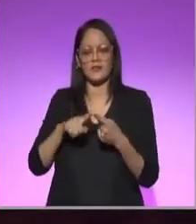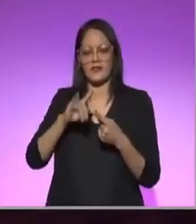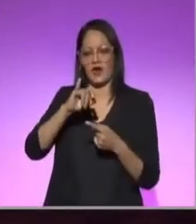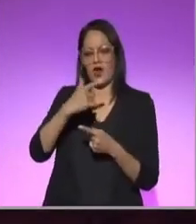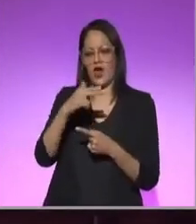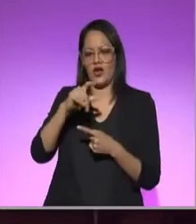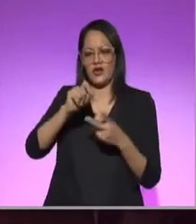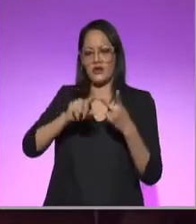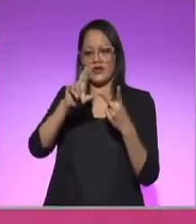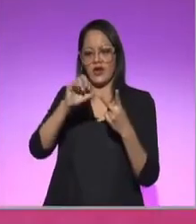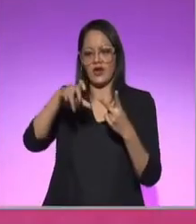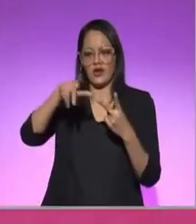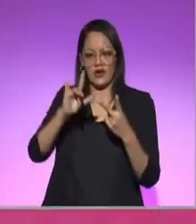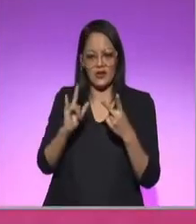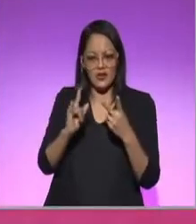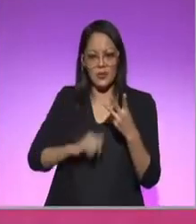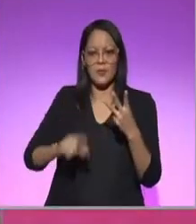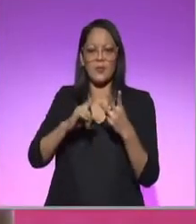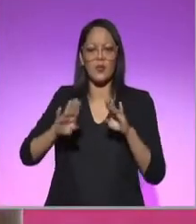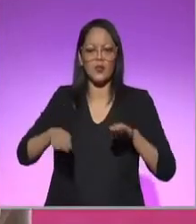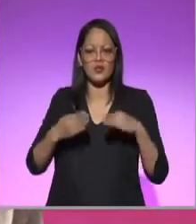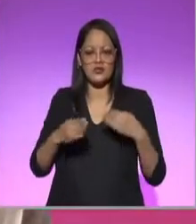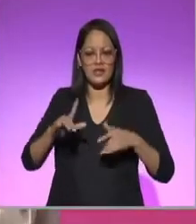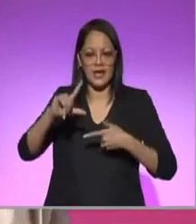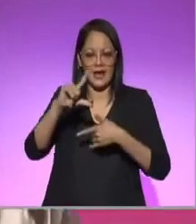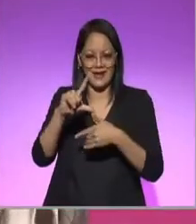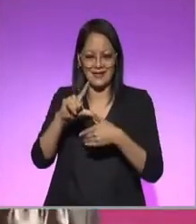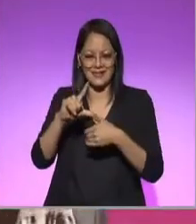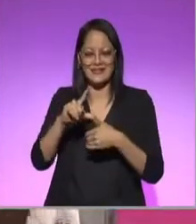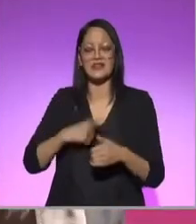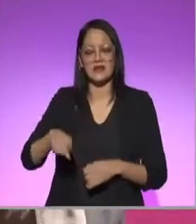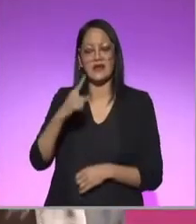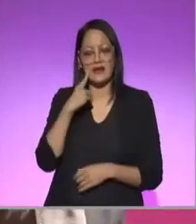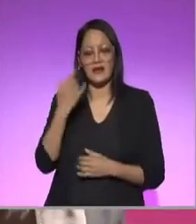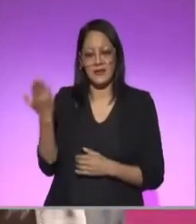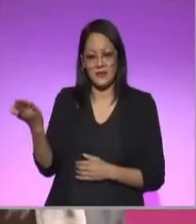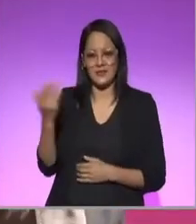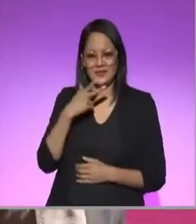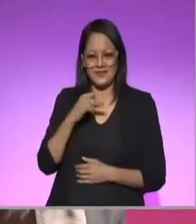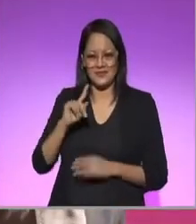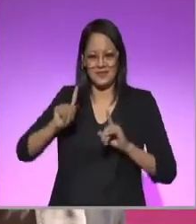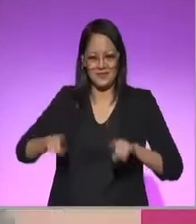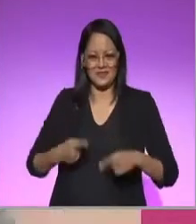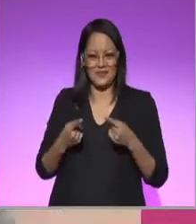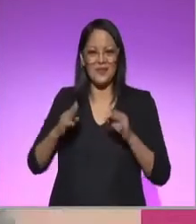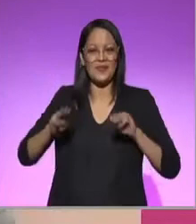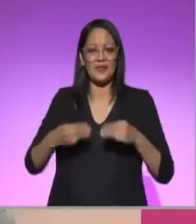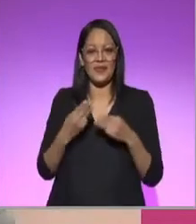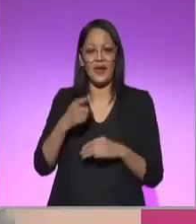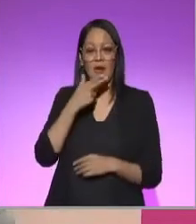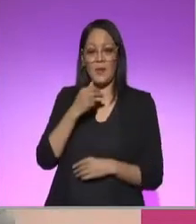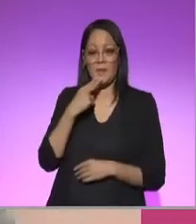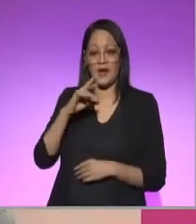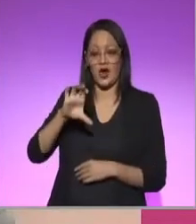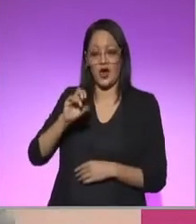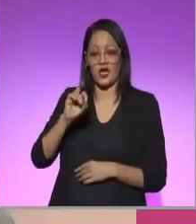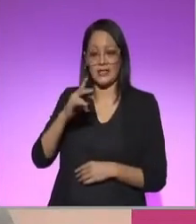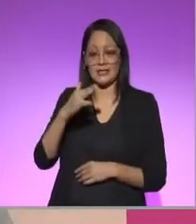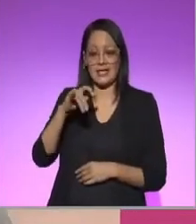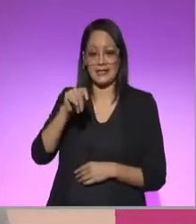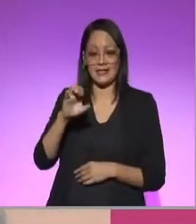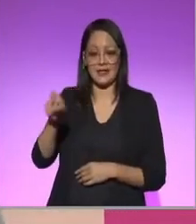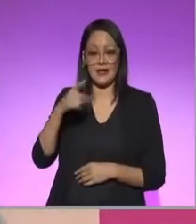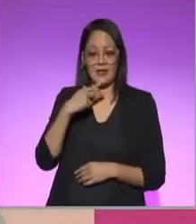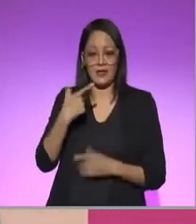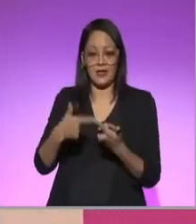coral, jazz, música latina, etc. Escuchamos Fruletim, de Chico Buarque. Maika Martínez voz, José Corchete piano y coros, con